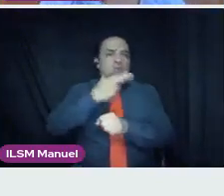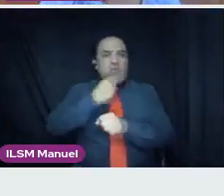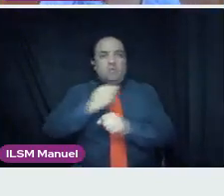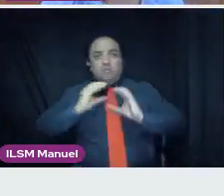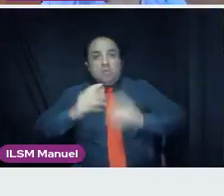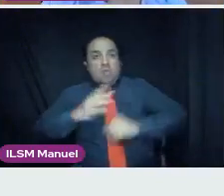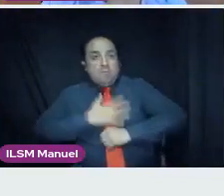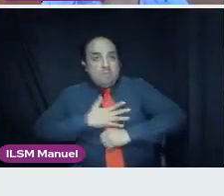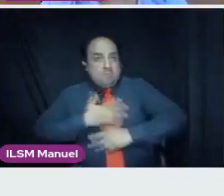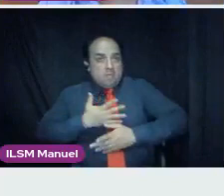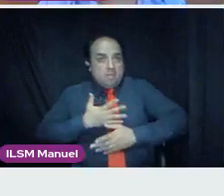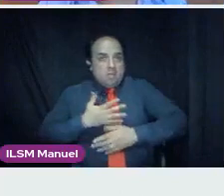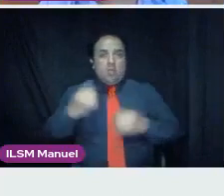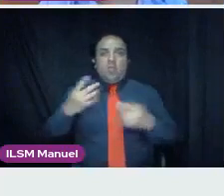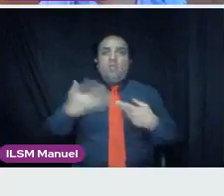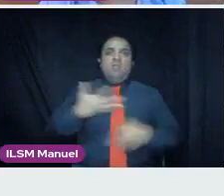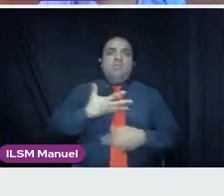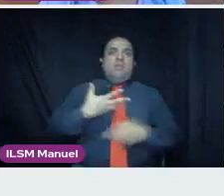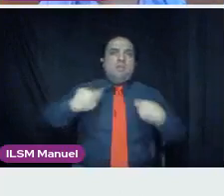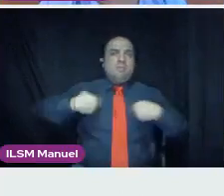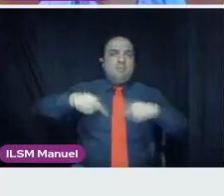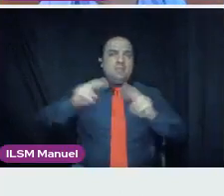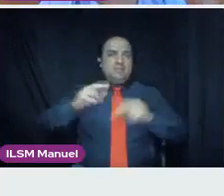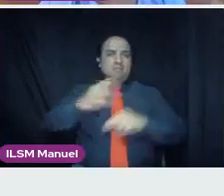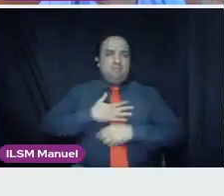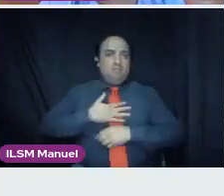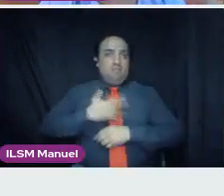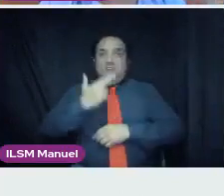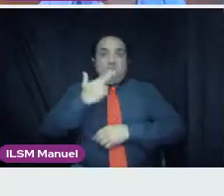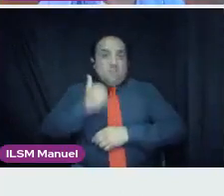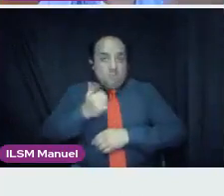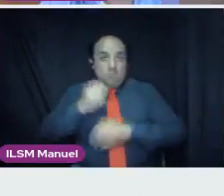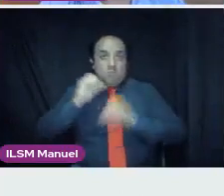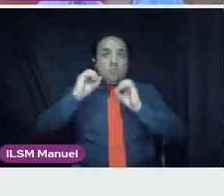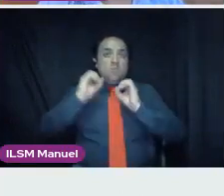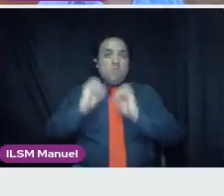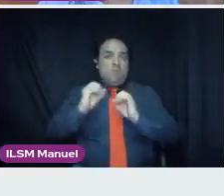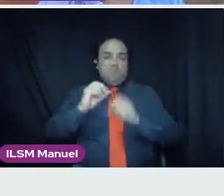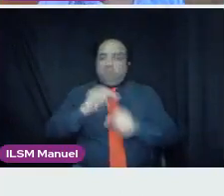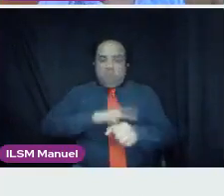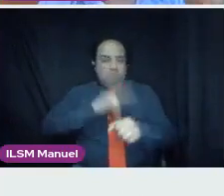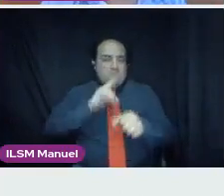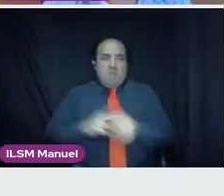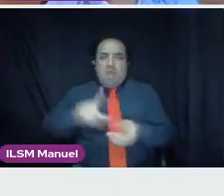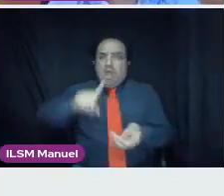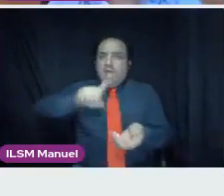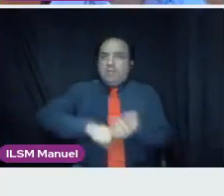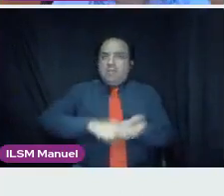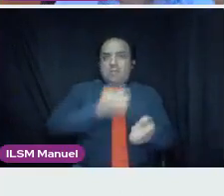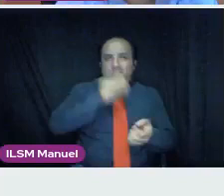¿no? Entonces ya no funciono, ya no soy normal dentro de este ámbito escolar.